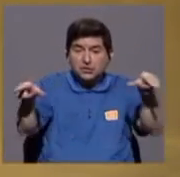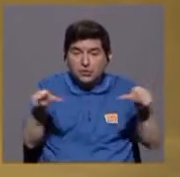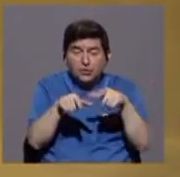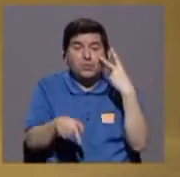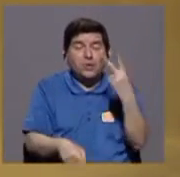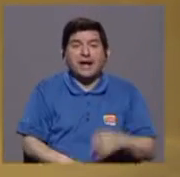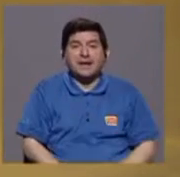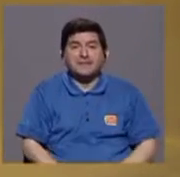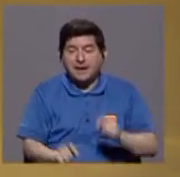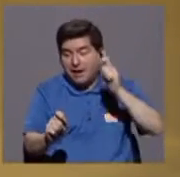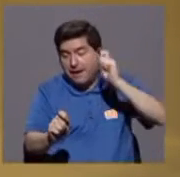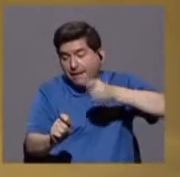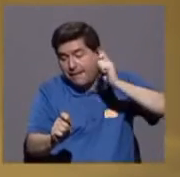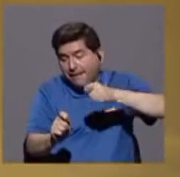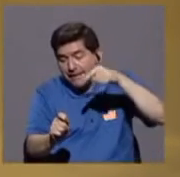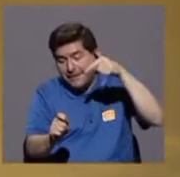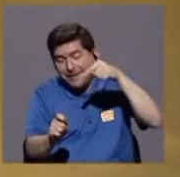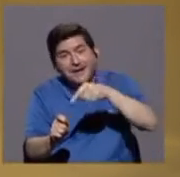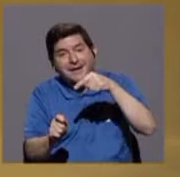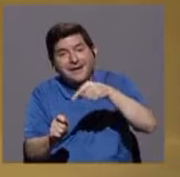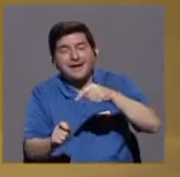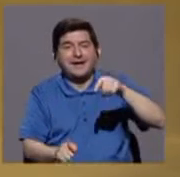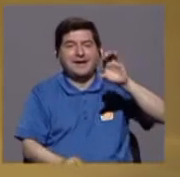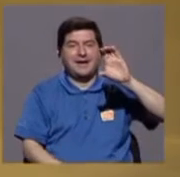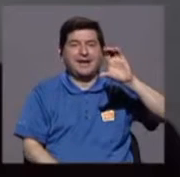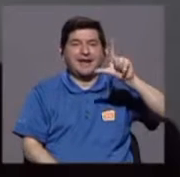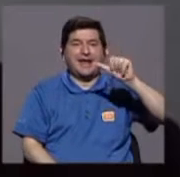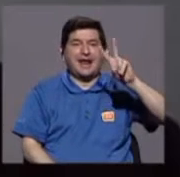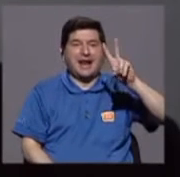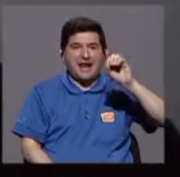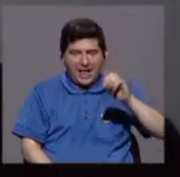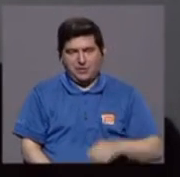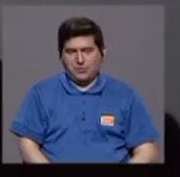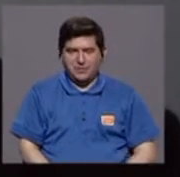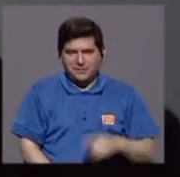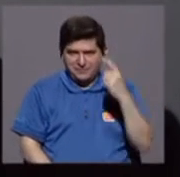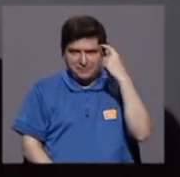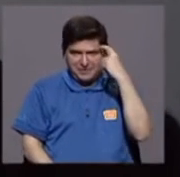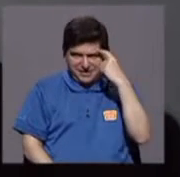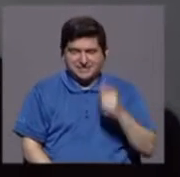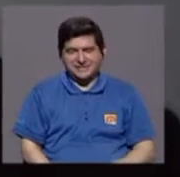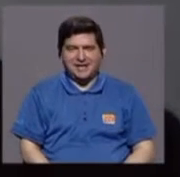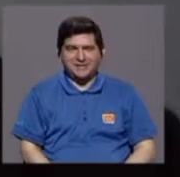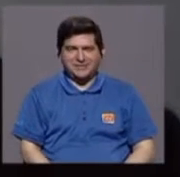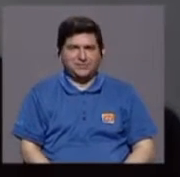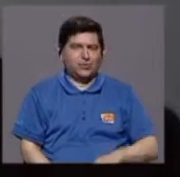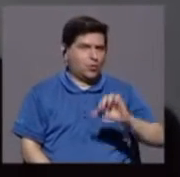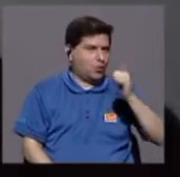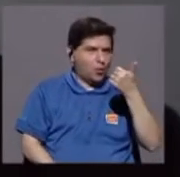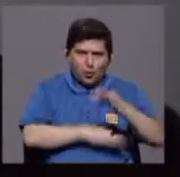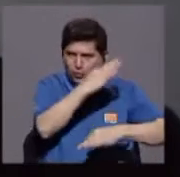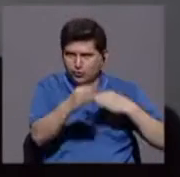clavos. Y estoy hablando de clavos en el sentido físico de metal, no